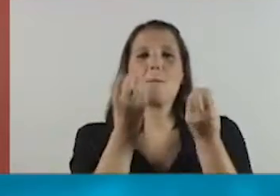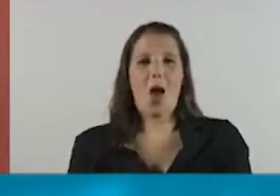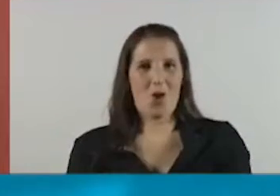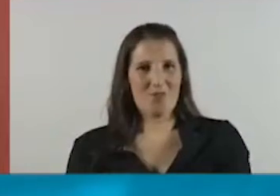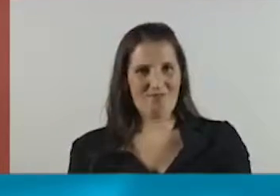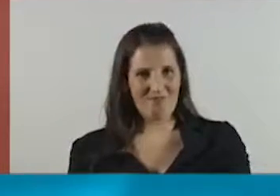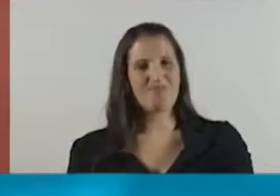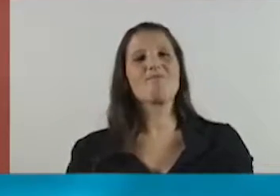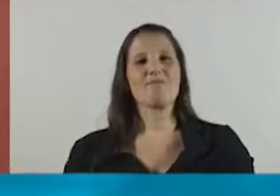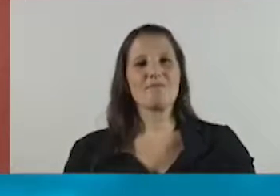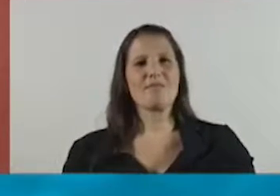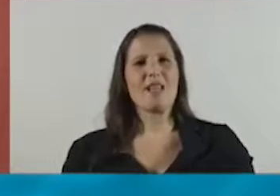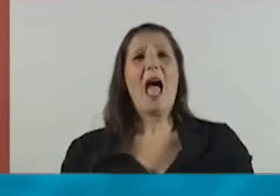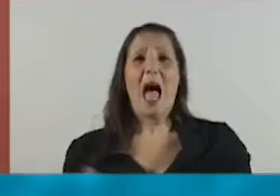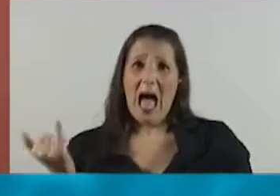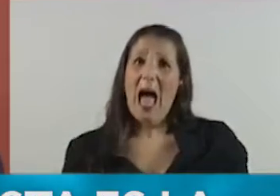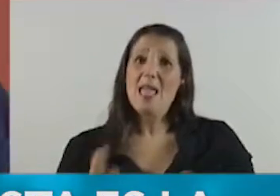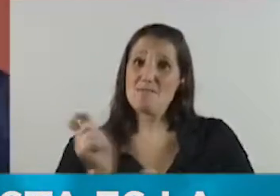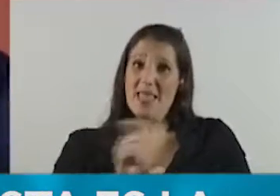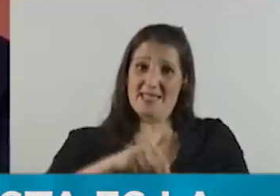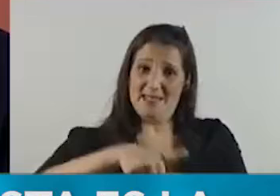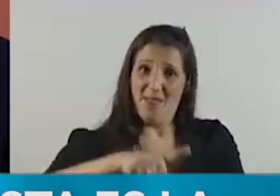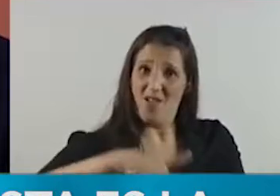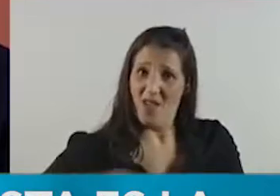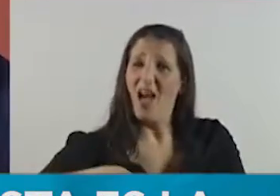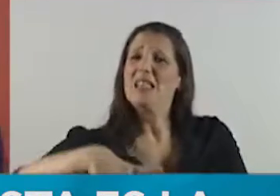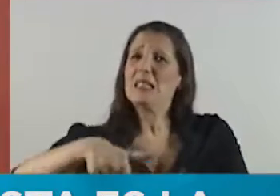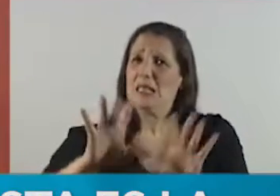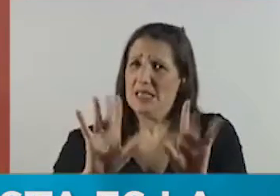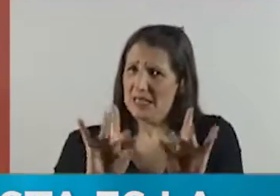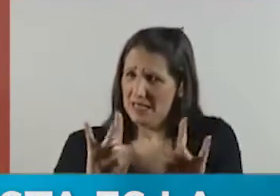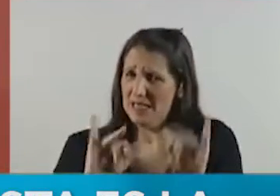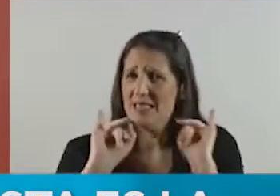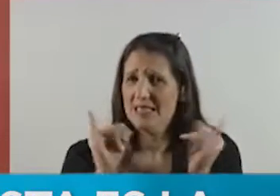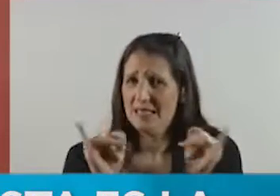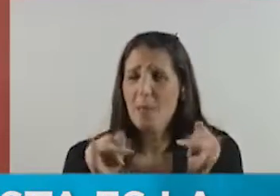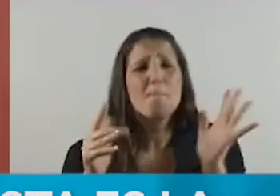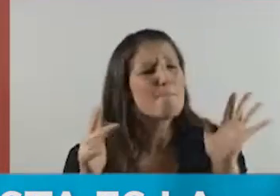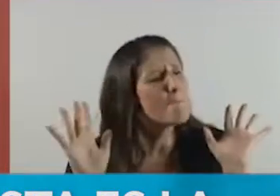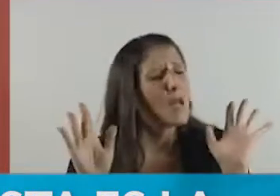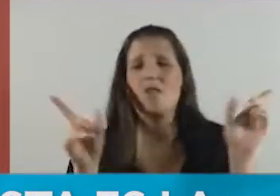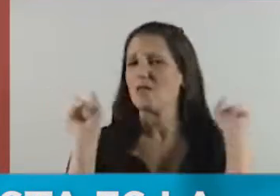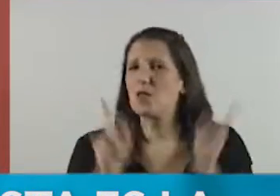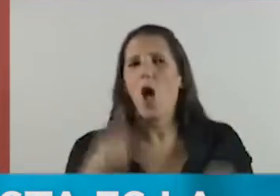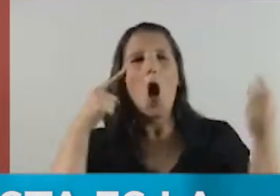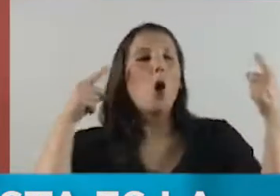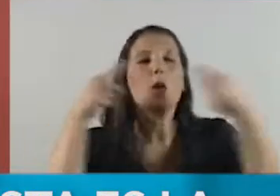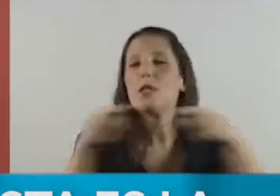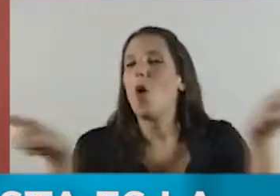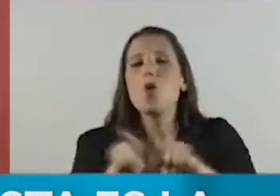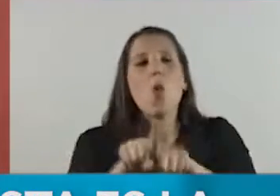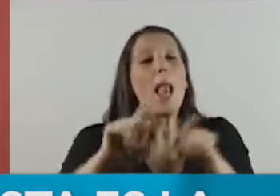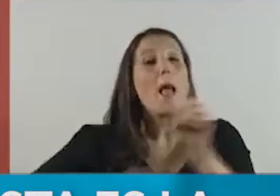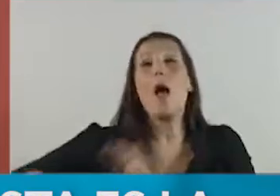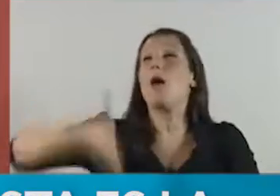tenemos meses difíciles por delante pero nuestro objetivo sigue siendo el mismo el mismo que tenemos desde el primer día